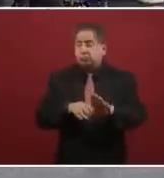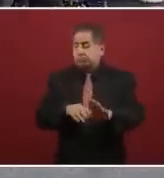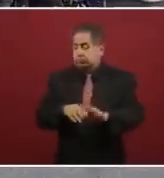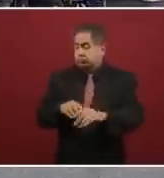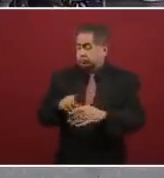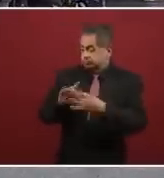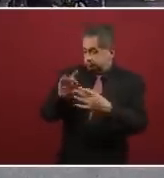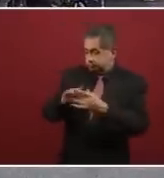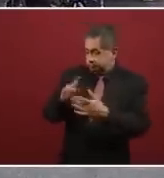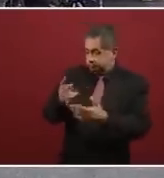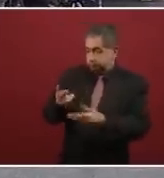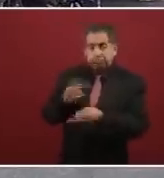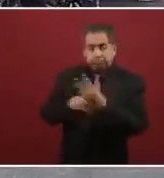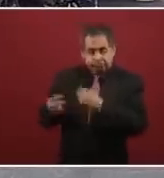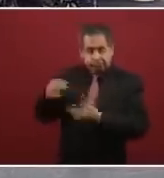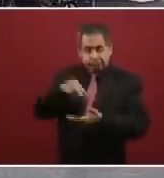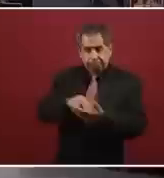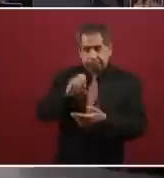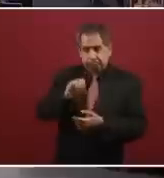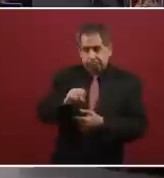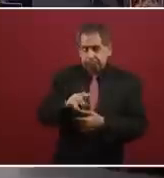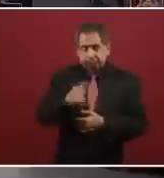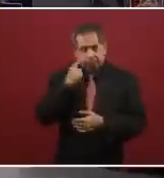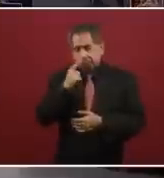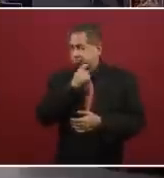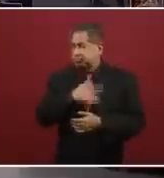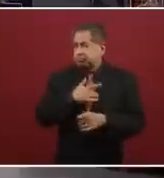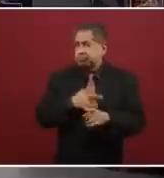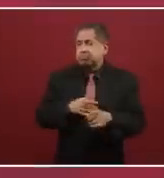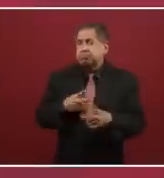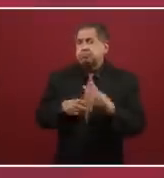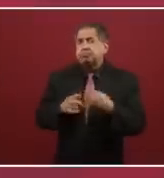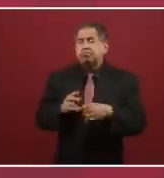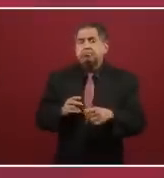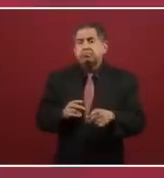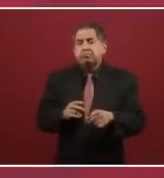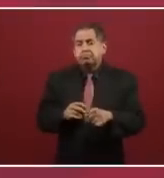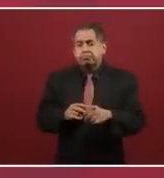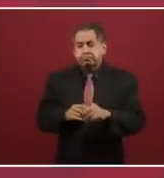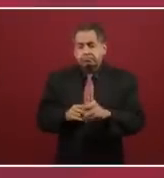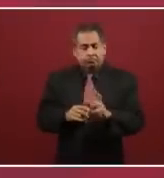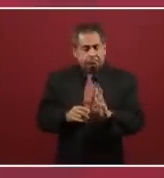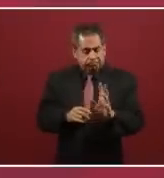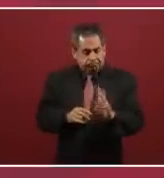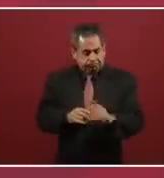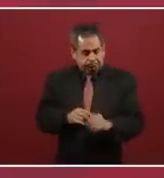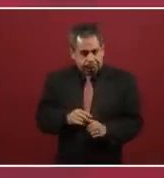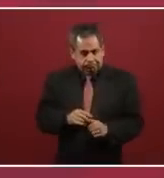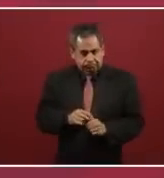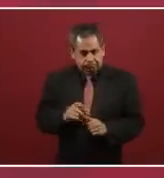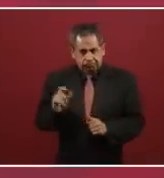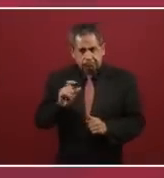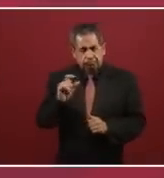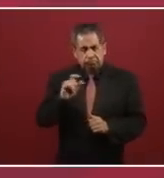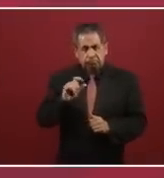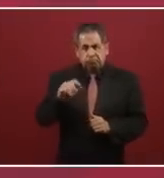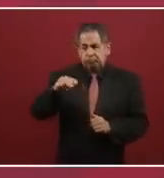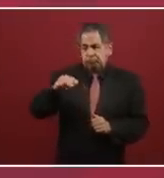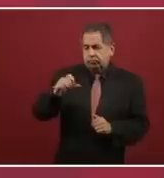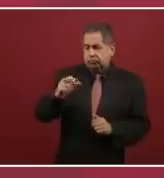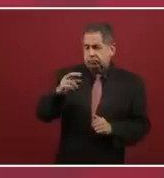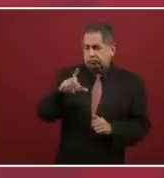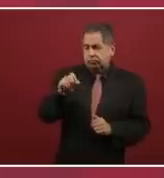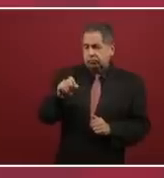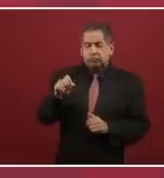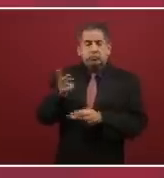estar aquí, si les parece, cuando regrese Marcelo, porque